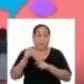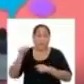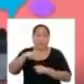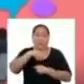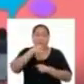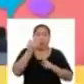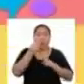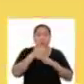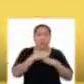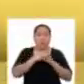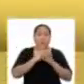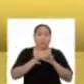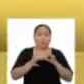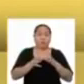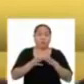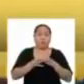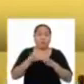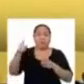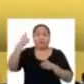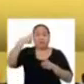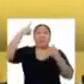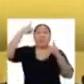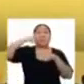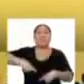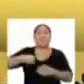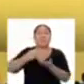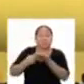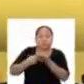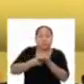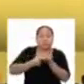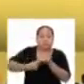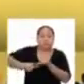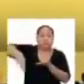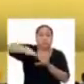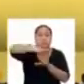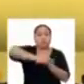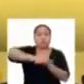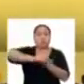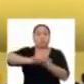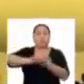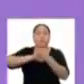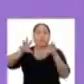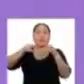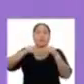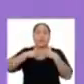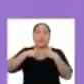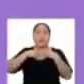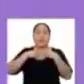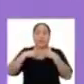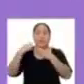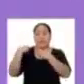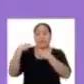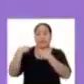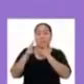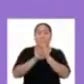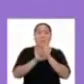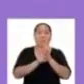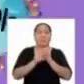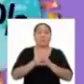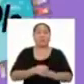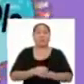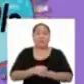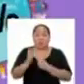países, en el APEC las decisiones se toman por consenso y los compromisos se asumen voluntariamente. Los países miembros de